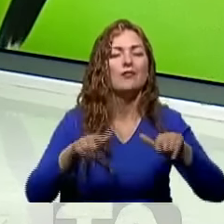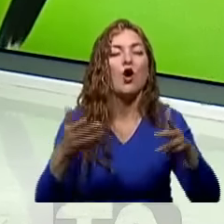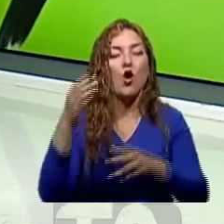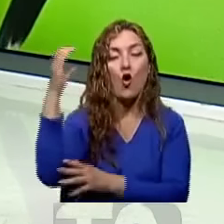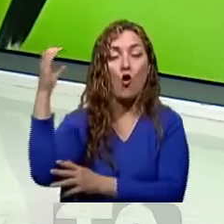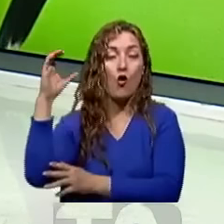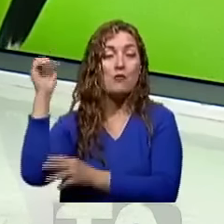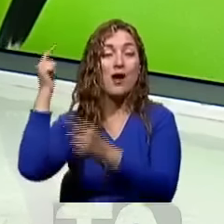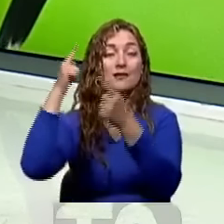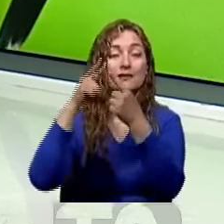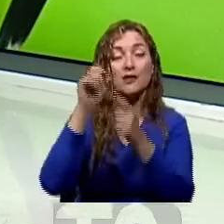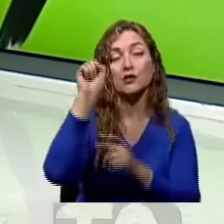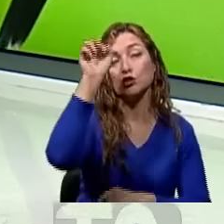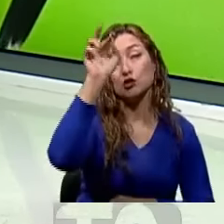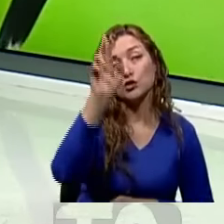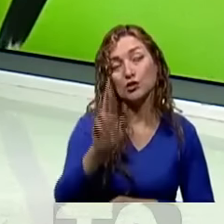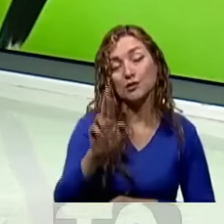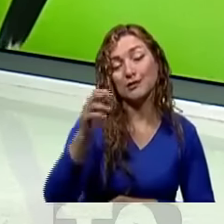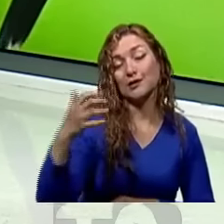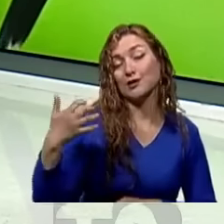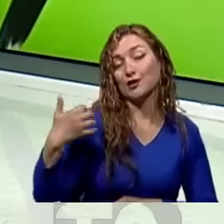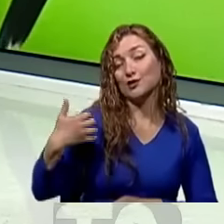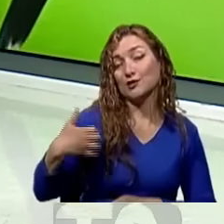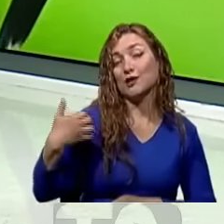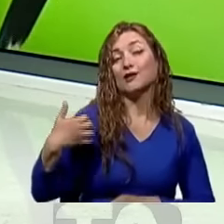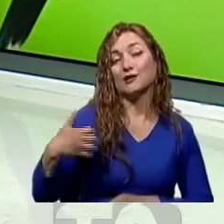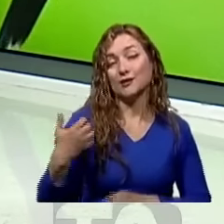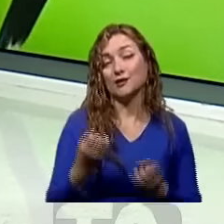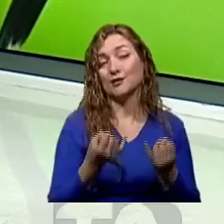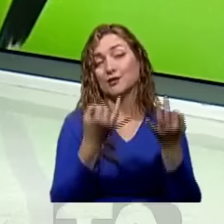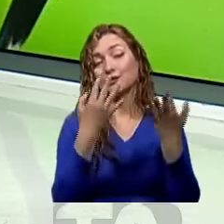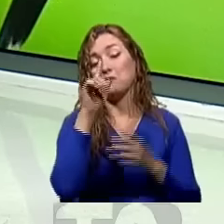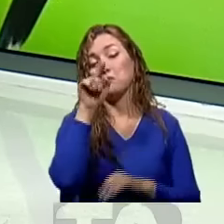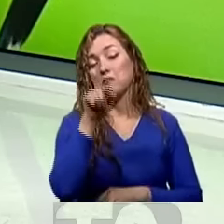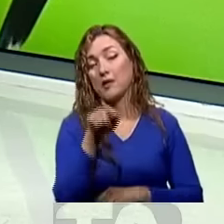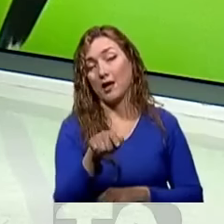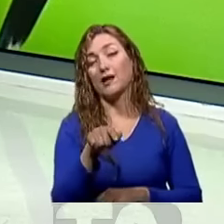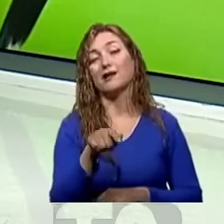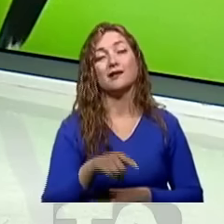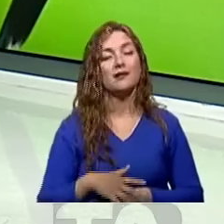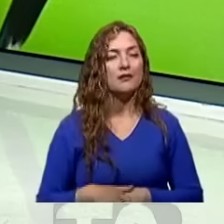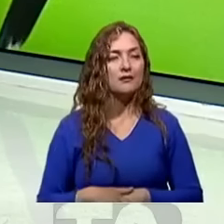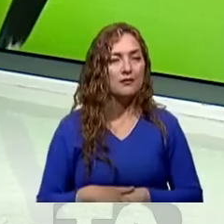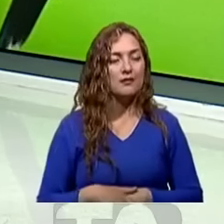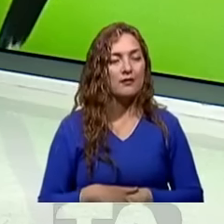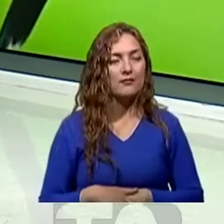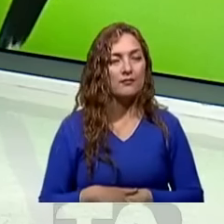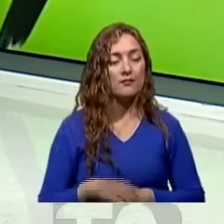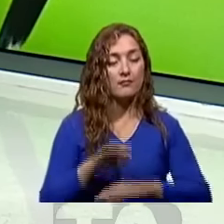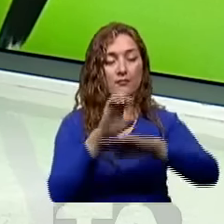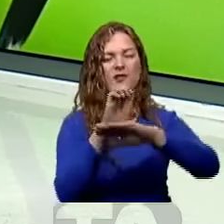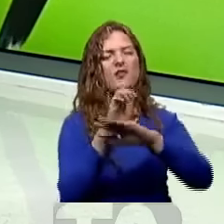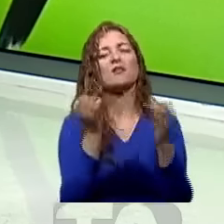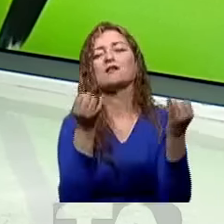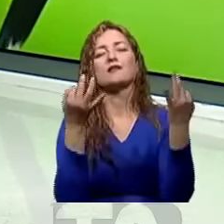Colombia hasta el sur de Argentina y hay aproximadamente 1,000 parejas. Sin embargo, en Ecuador